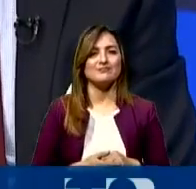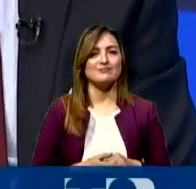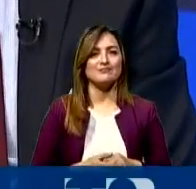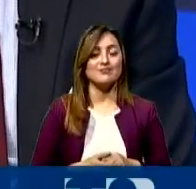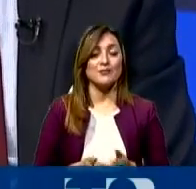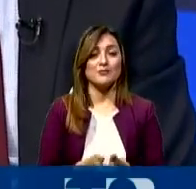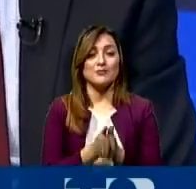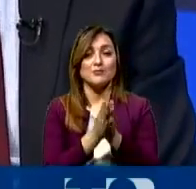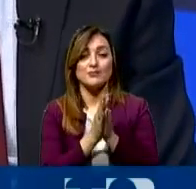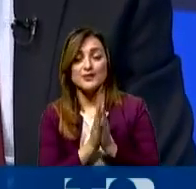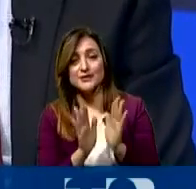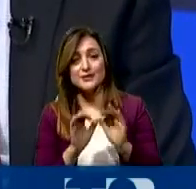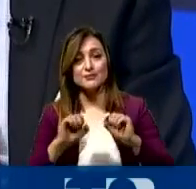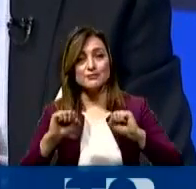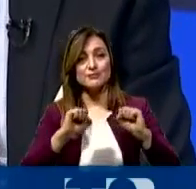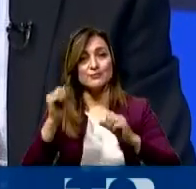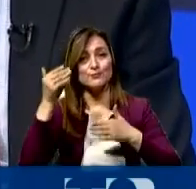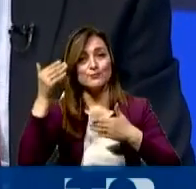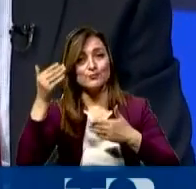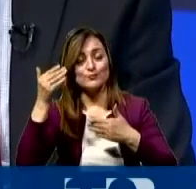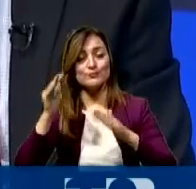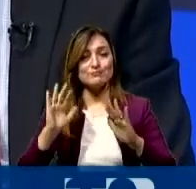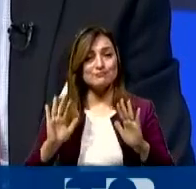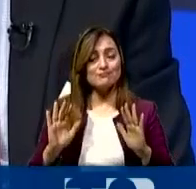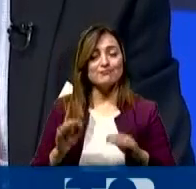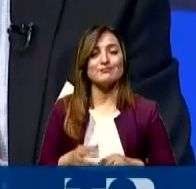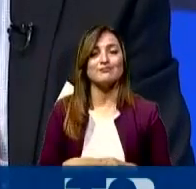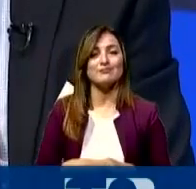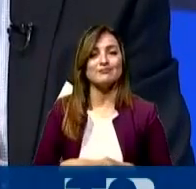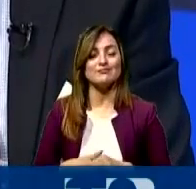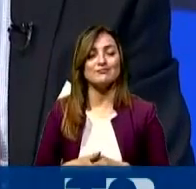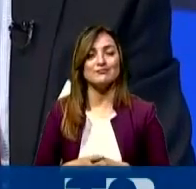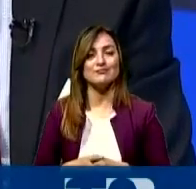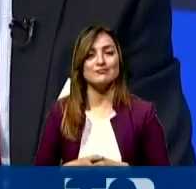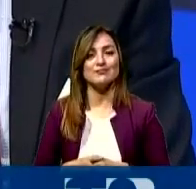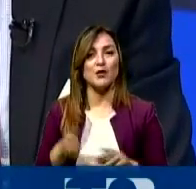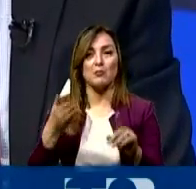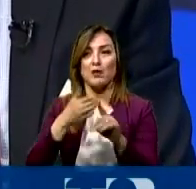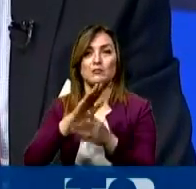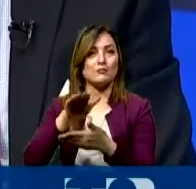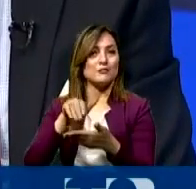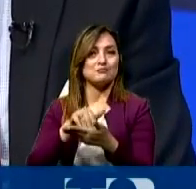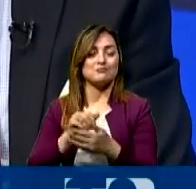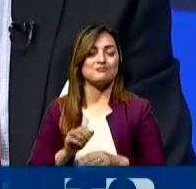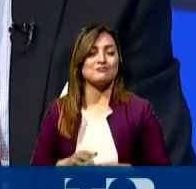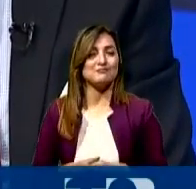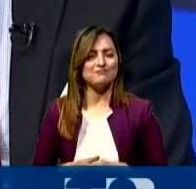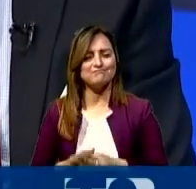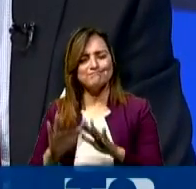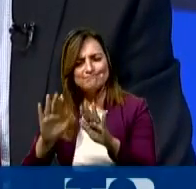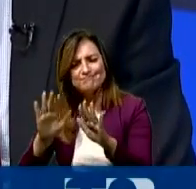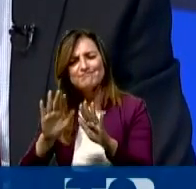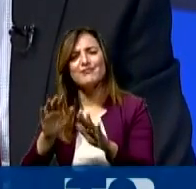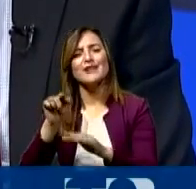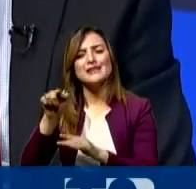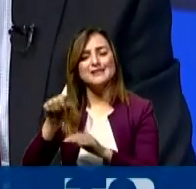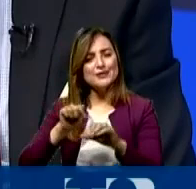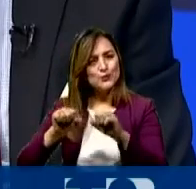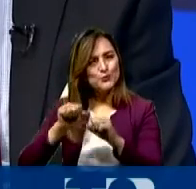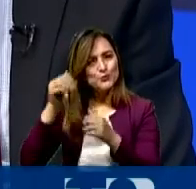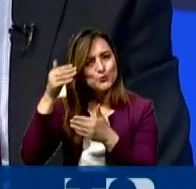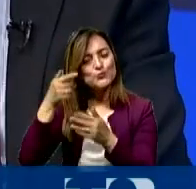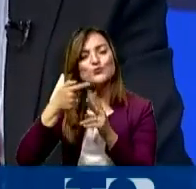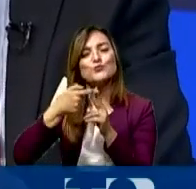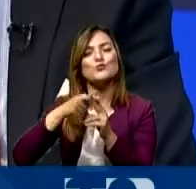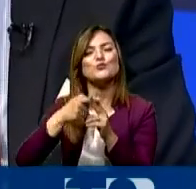gestión política para dar marcha atrás a lo que ellos invierten pero pero pero sin duda la gestión política parte de esa